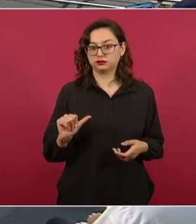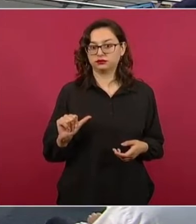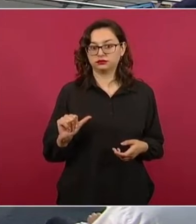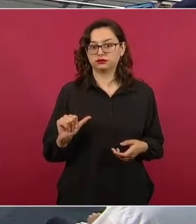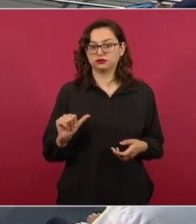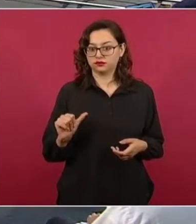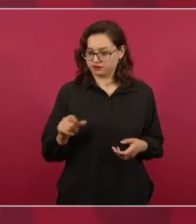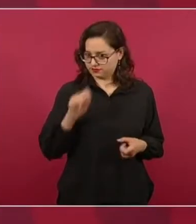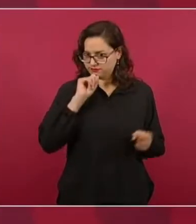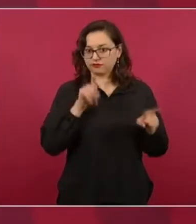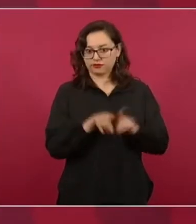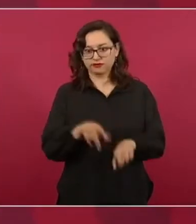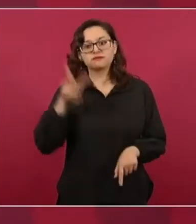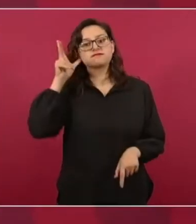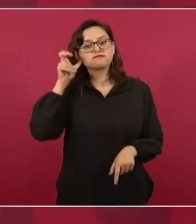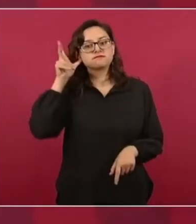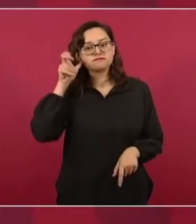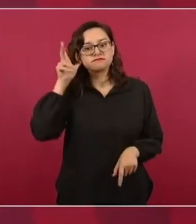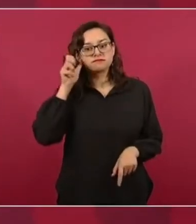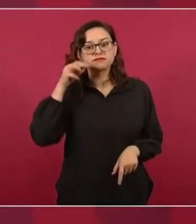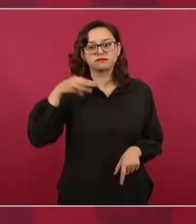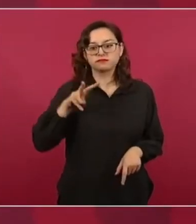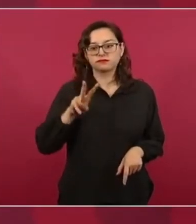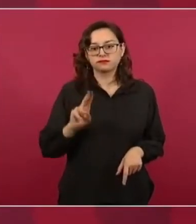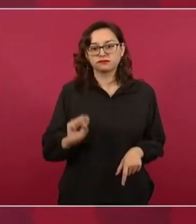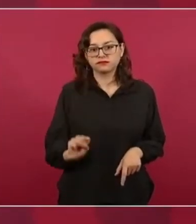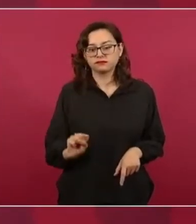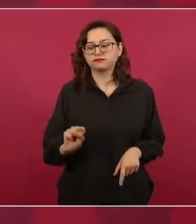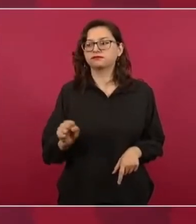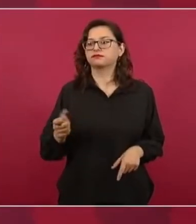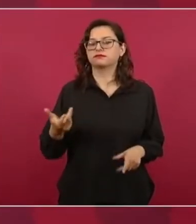Y luego agarren MBS, ¿no? Otro.